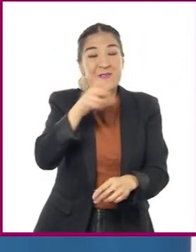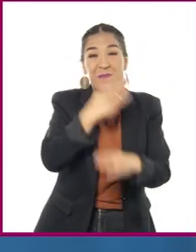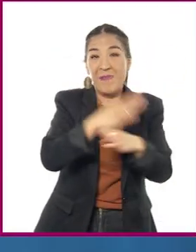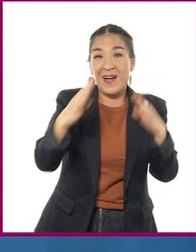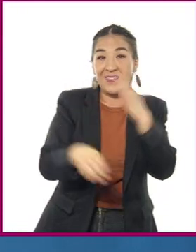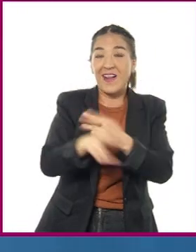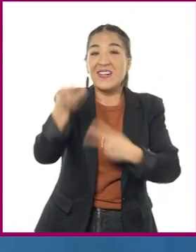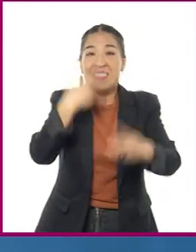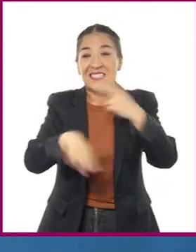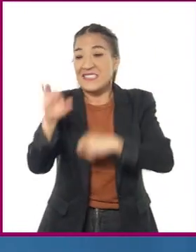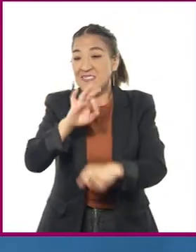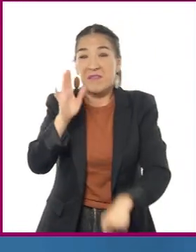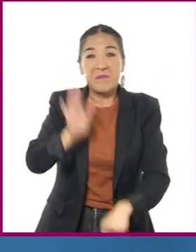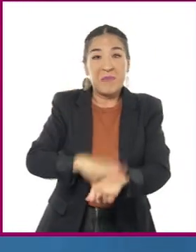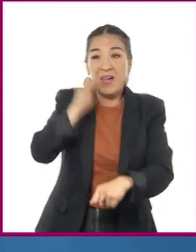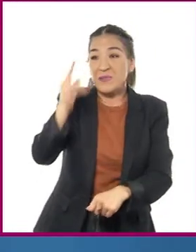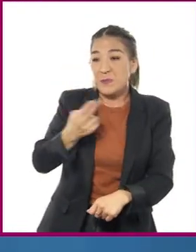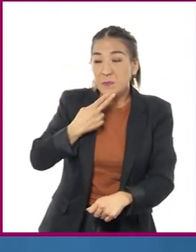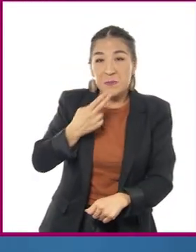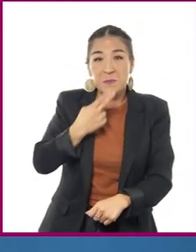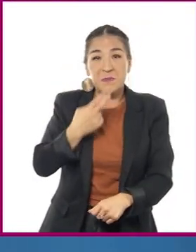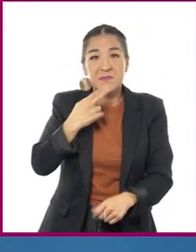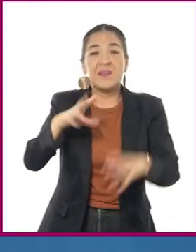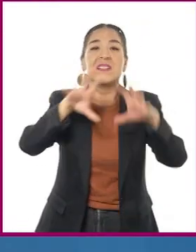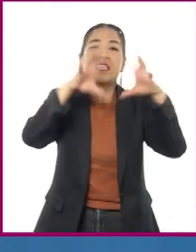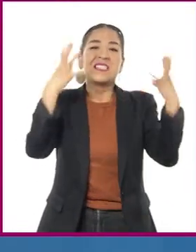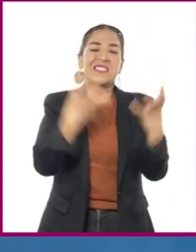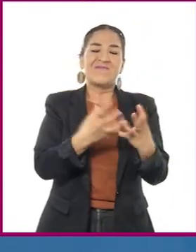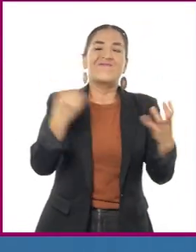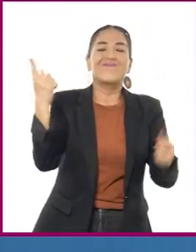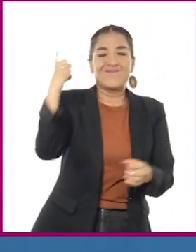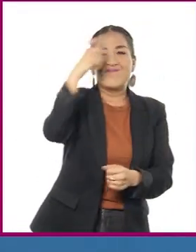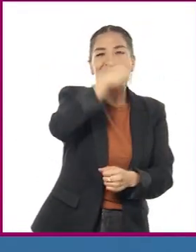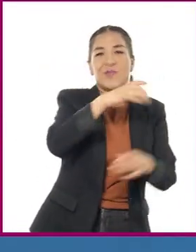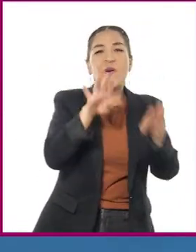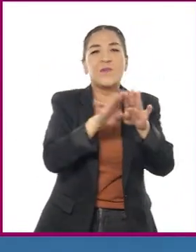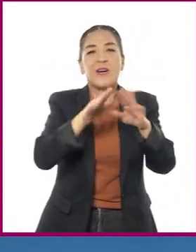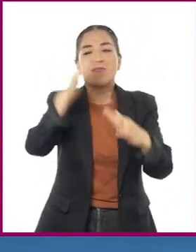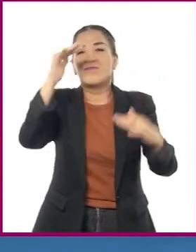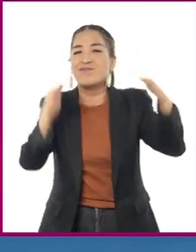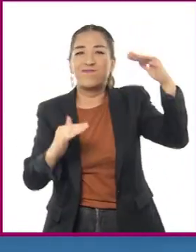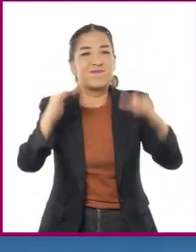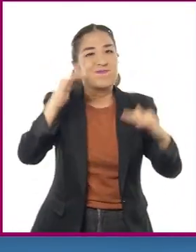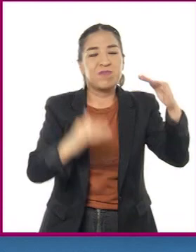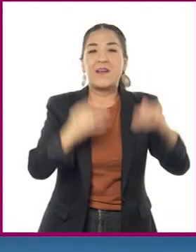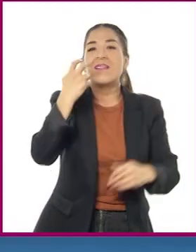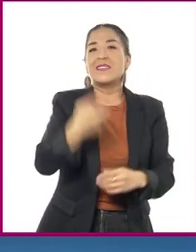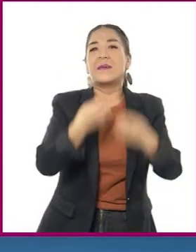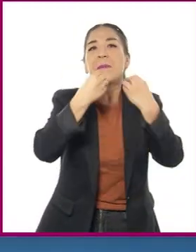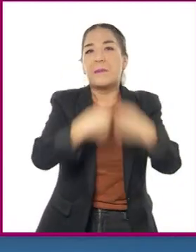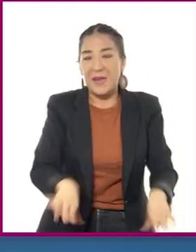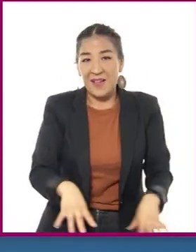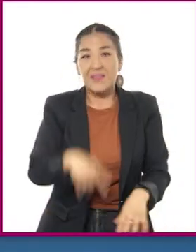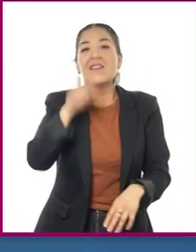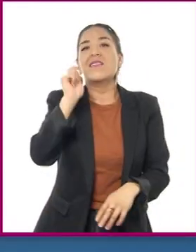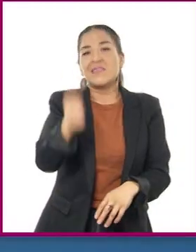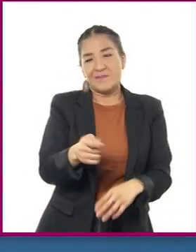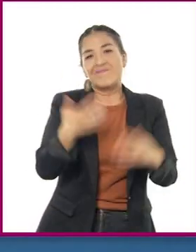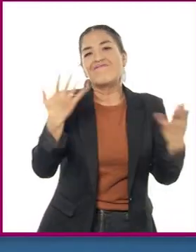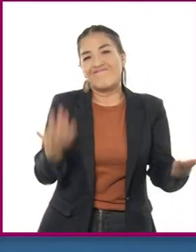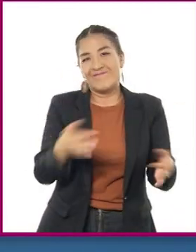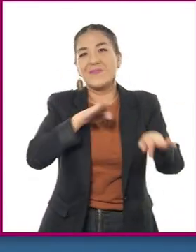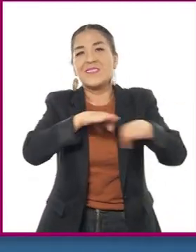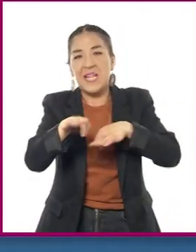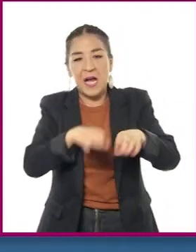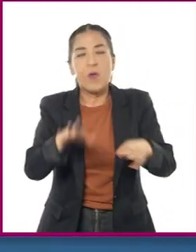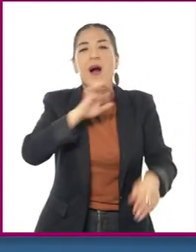son sobreexplotados, los ecosistemas se desequilibran o se agotan, lo que produce una significativa pérdida